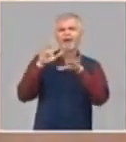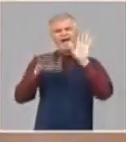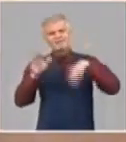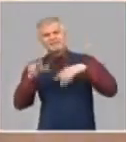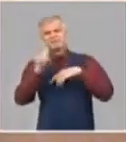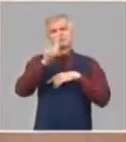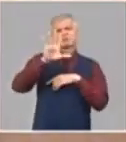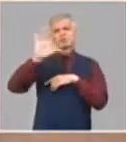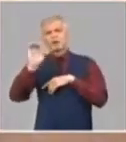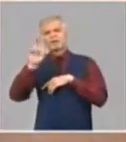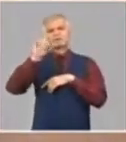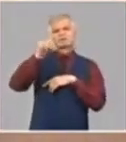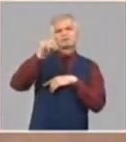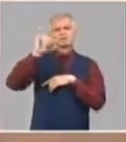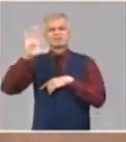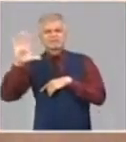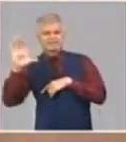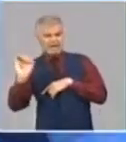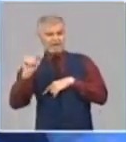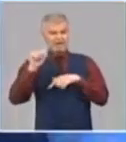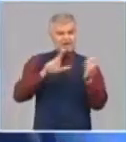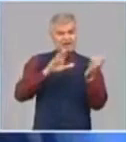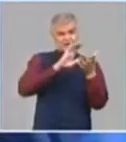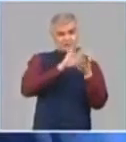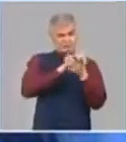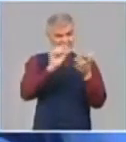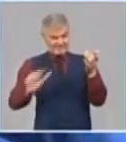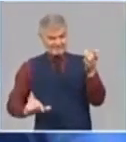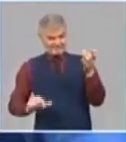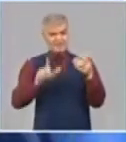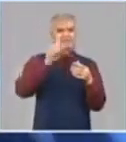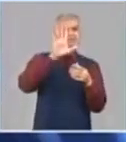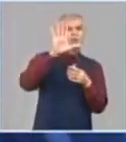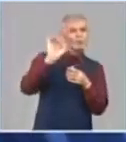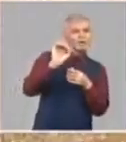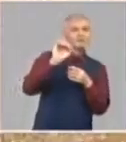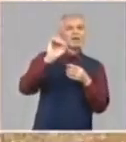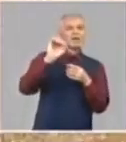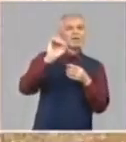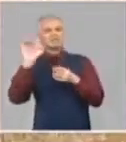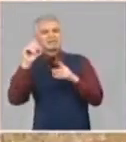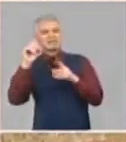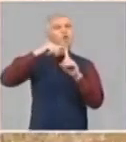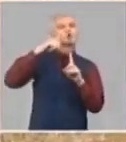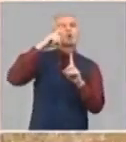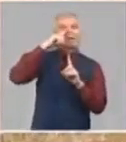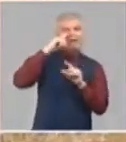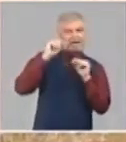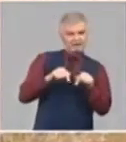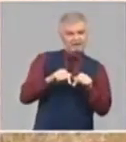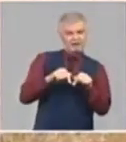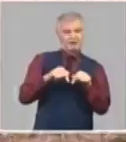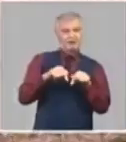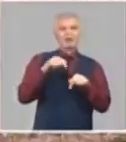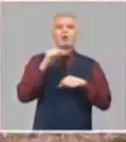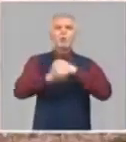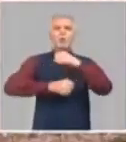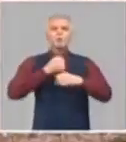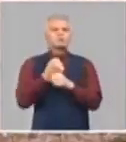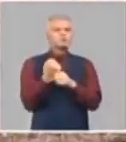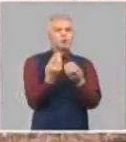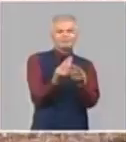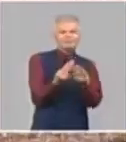de 160, y aquí en nuestra provincia, diario un nivel de 50, 60 toneladas. El uso de la materia orgánica aumenta